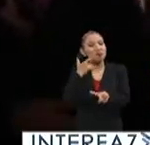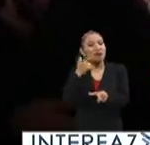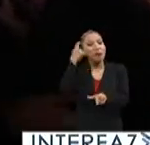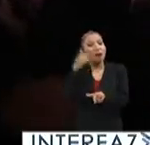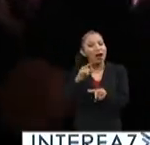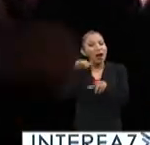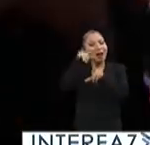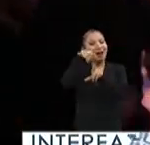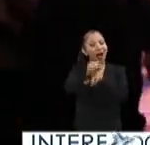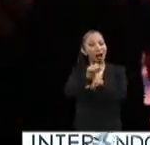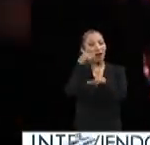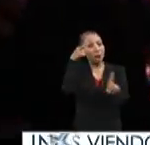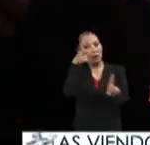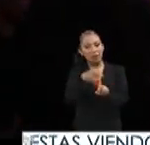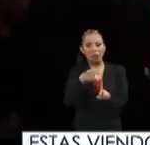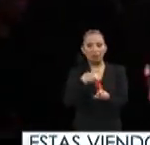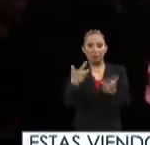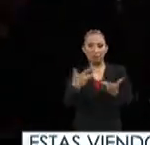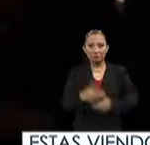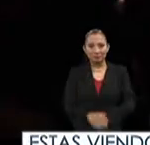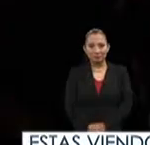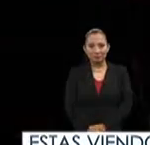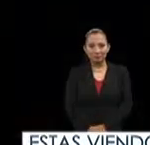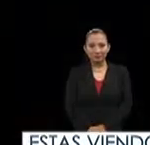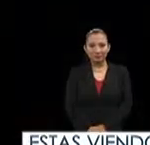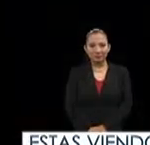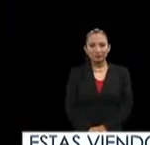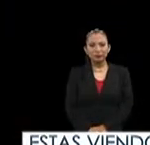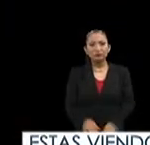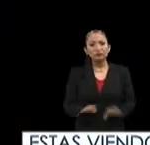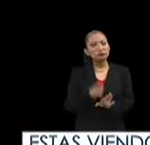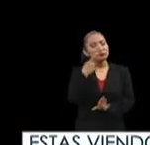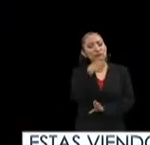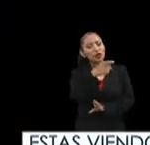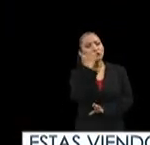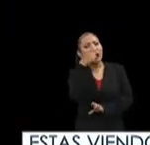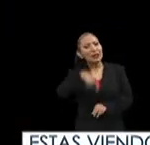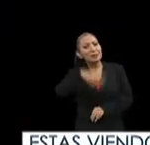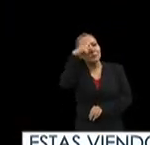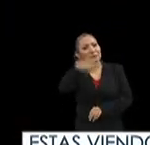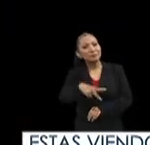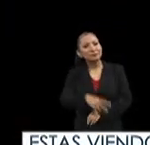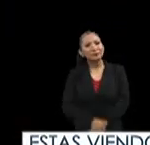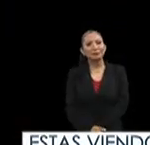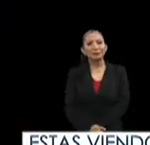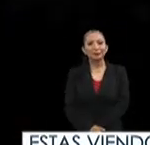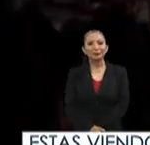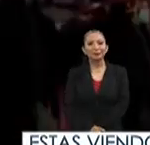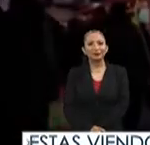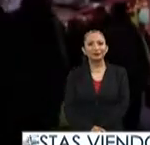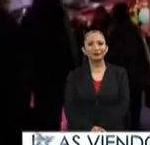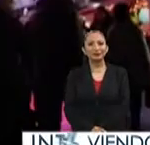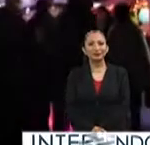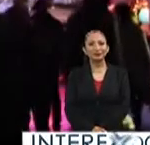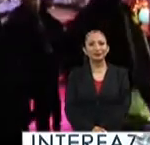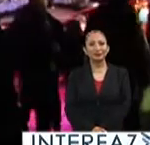para alcanzar los objetivos que me planteé. ¿Cómo es tu escuela en México?